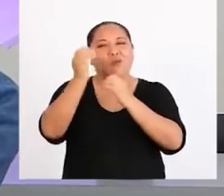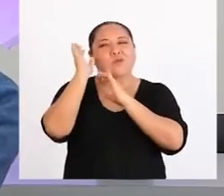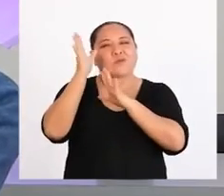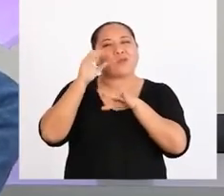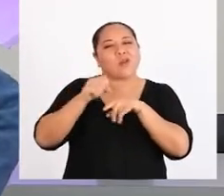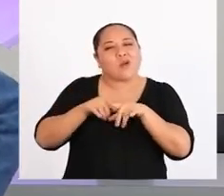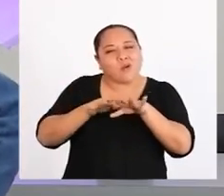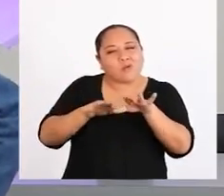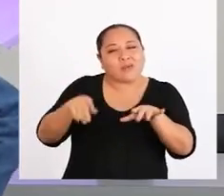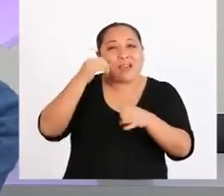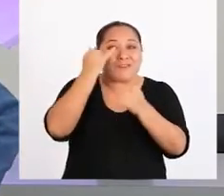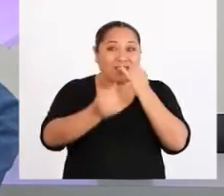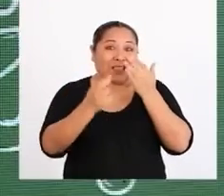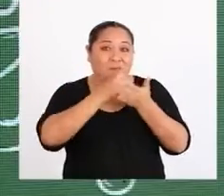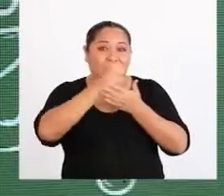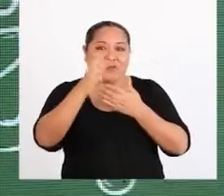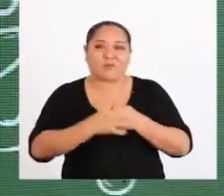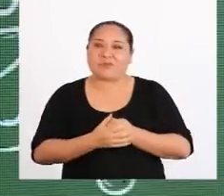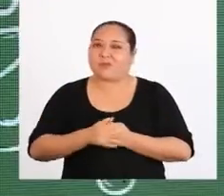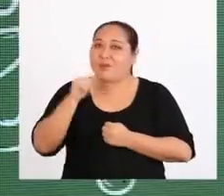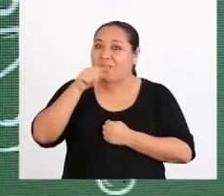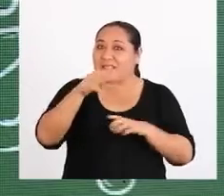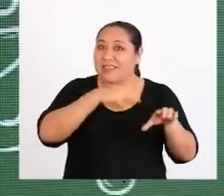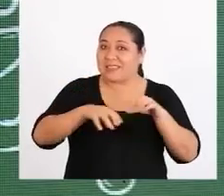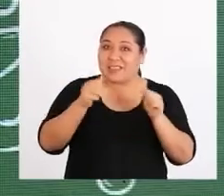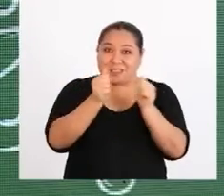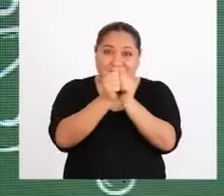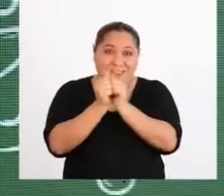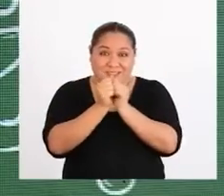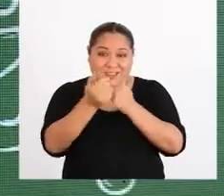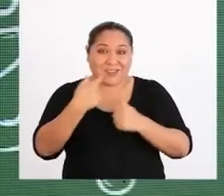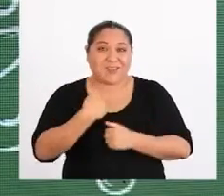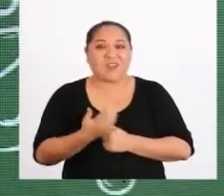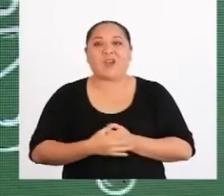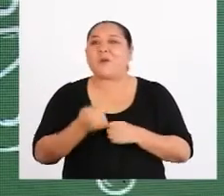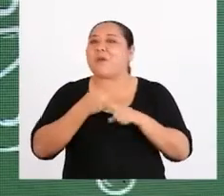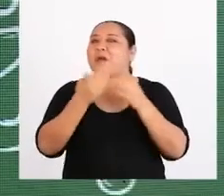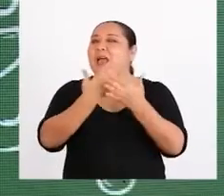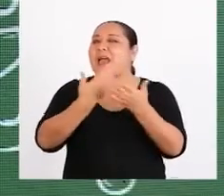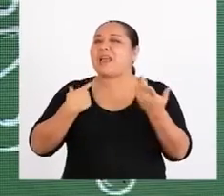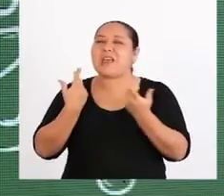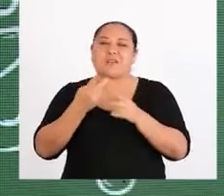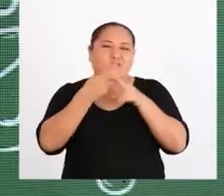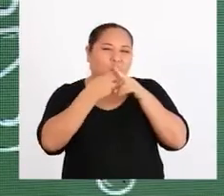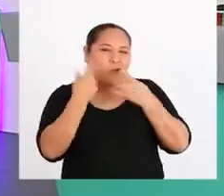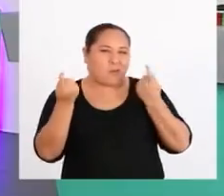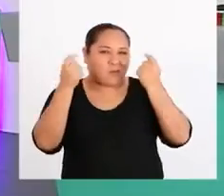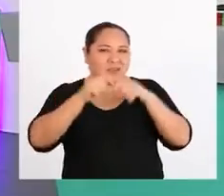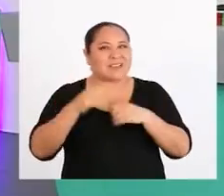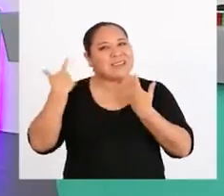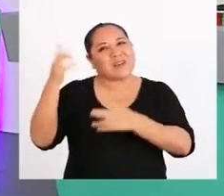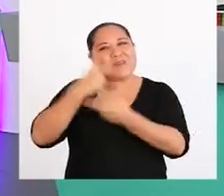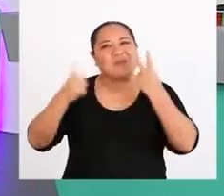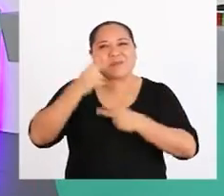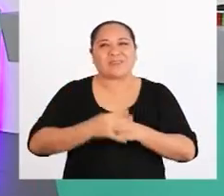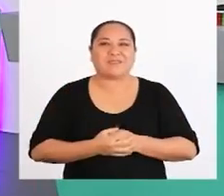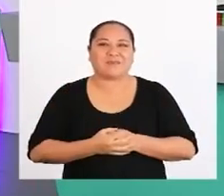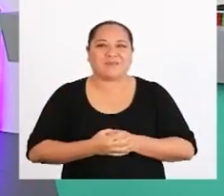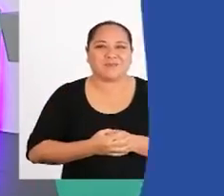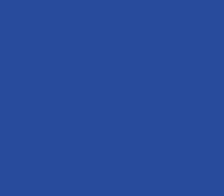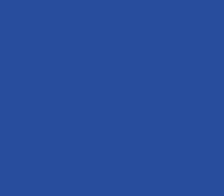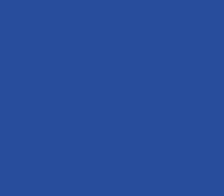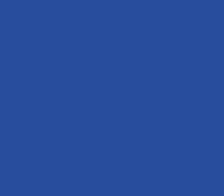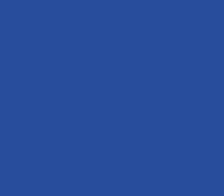discurso persuasivo al final del programa. Pueden hacer este reto conmigo, pero antes vamos a una corta pausa. ¡Ya volvemos!